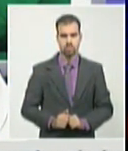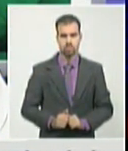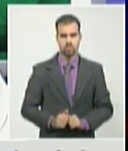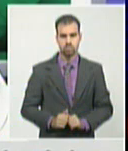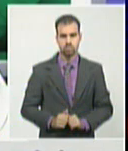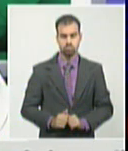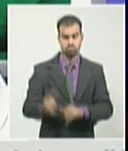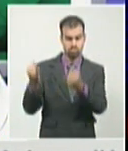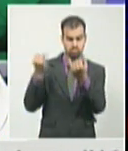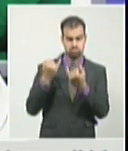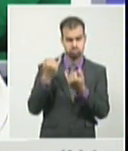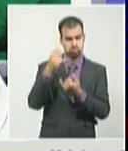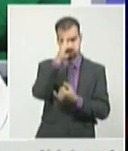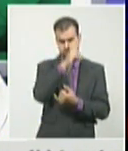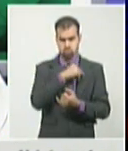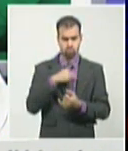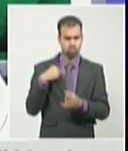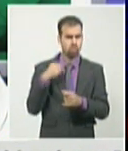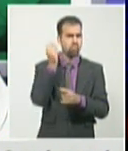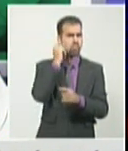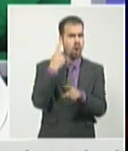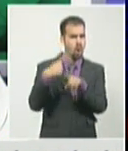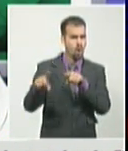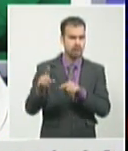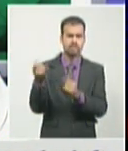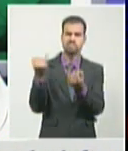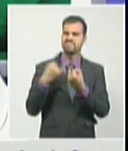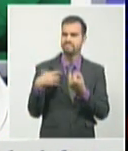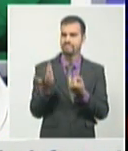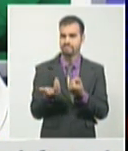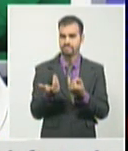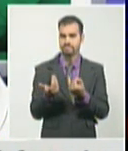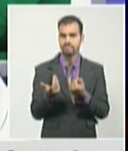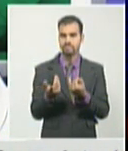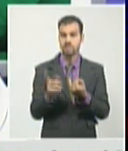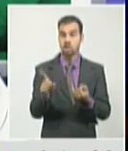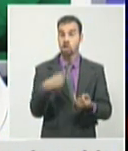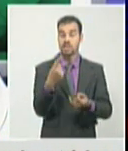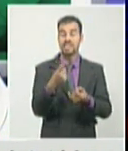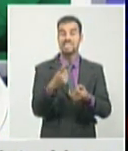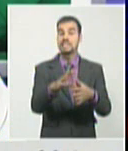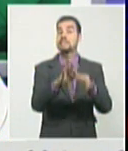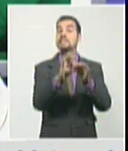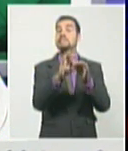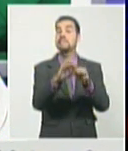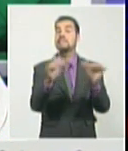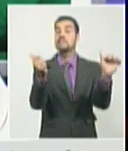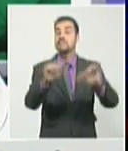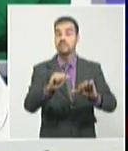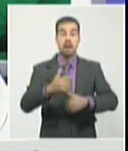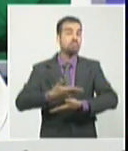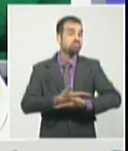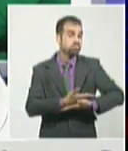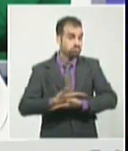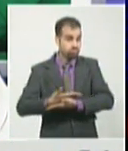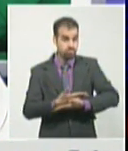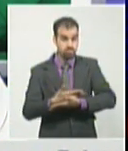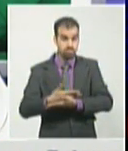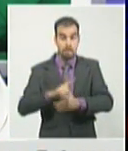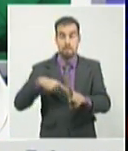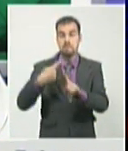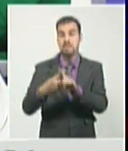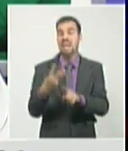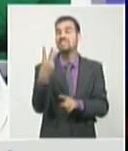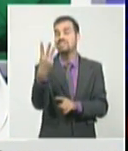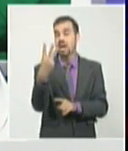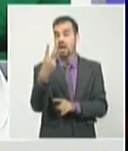que tenemos reportado de grave un lactante y tres adolescentes pero hemos estado